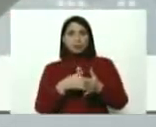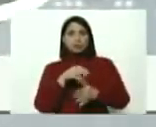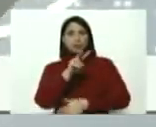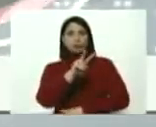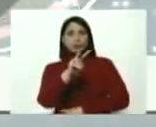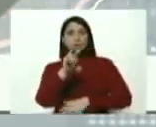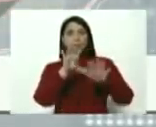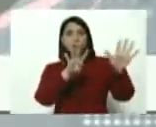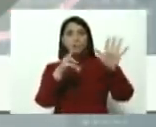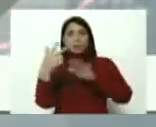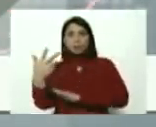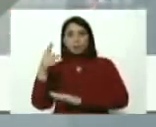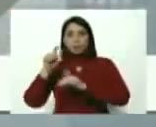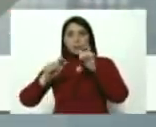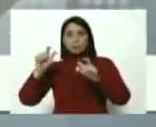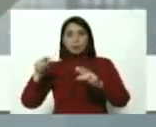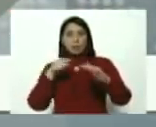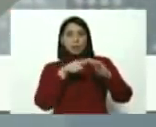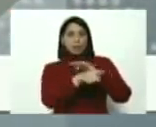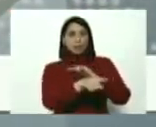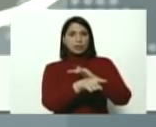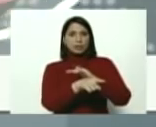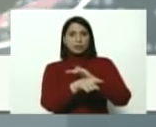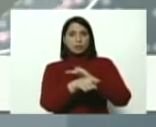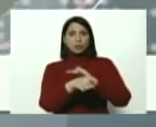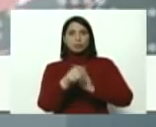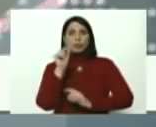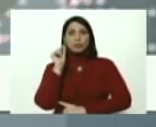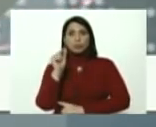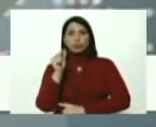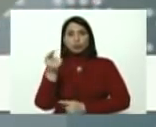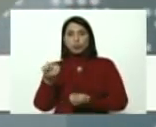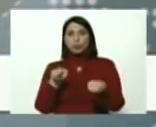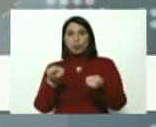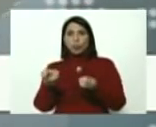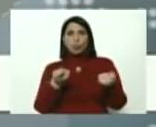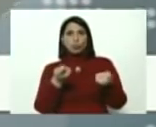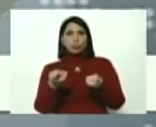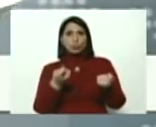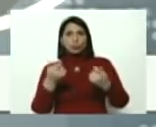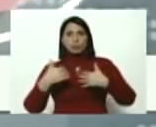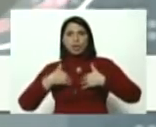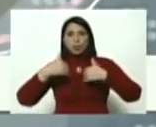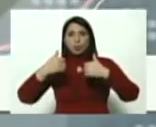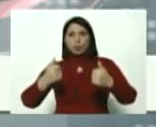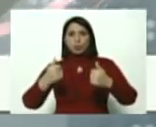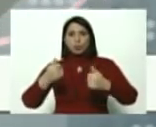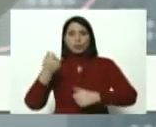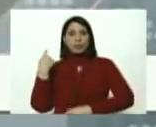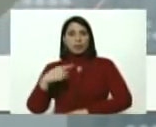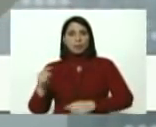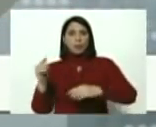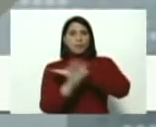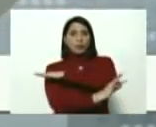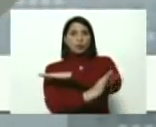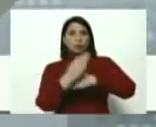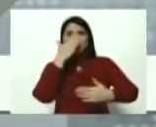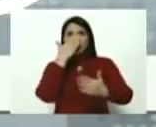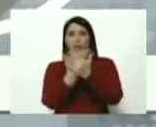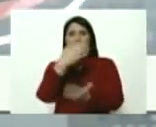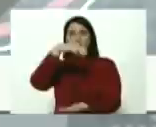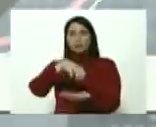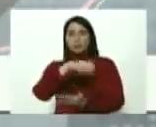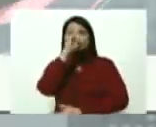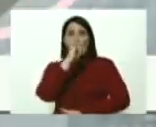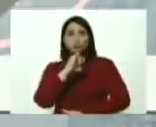60.293 venezolanos han ingresado por los pasos, por la frontera, por los cordones sanitarios que tenemos destacados en el estado Zulia,